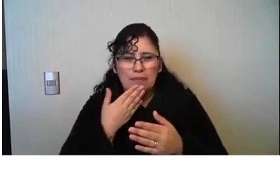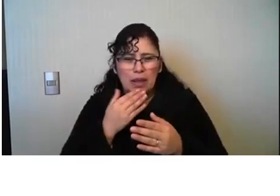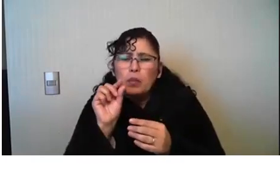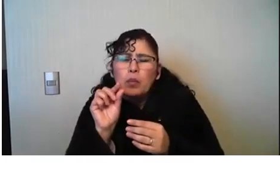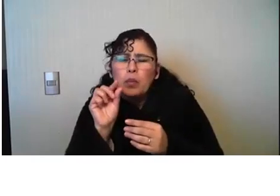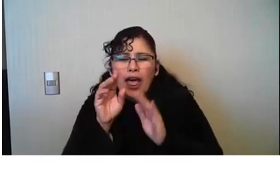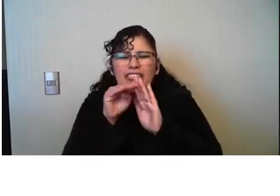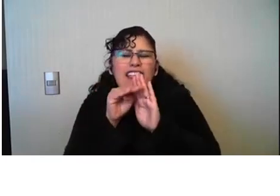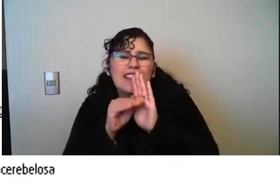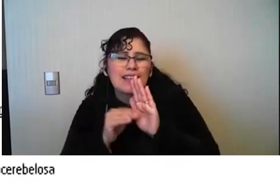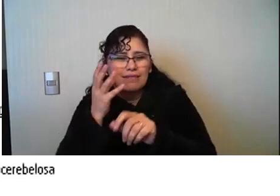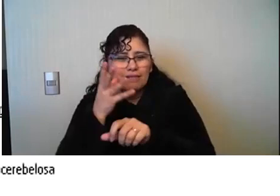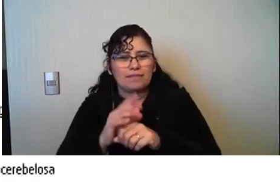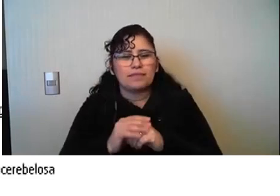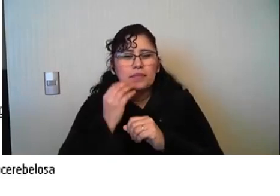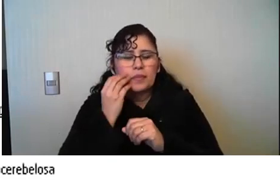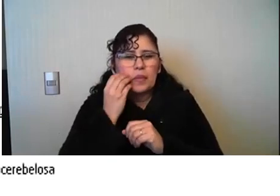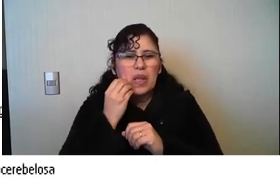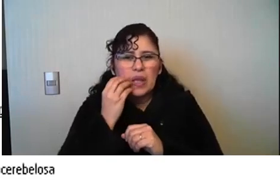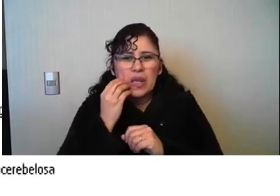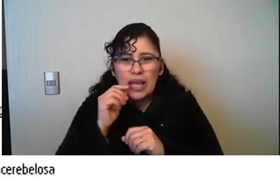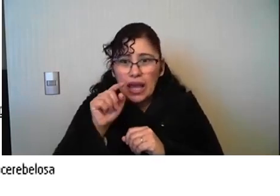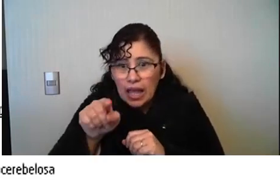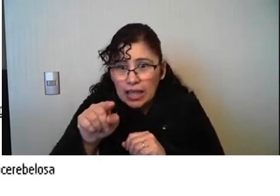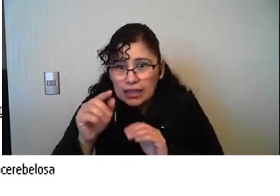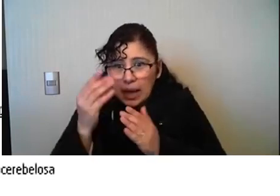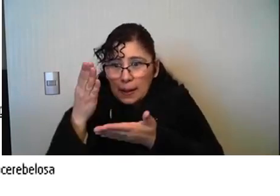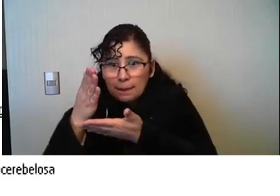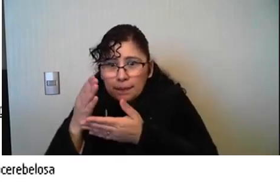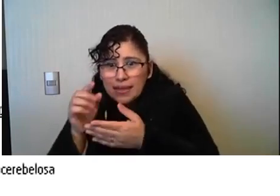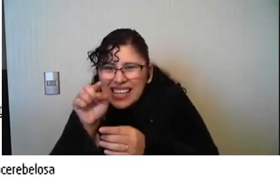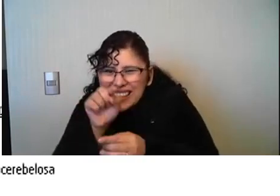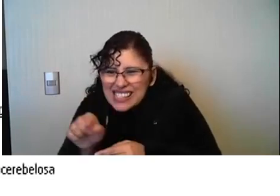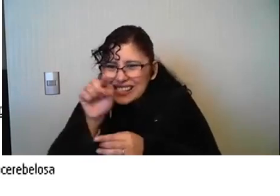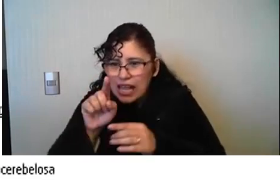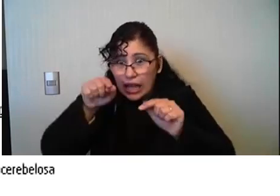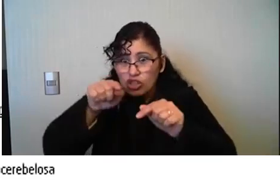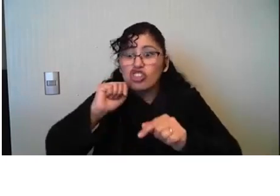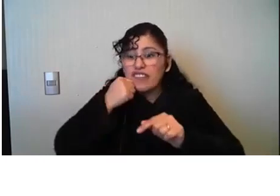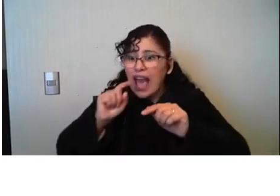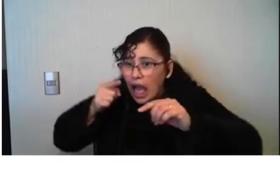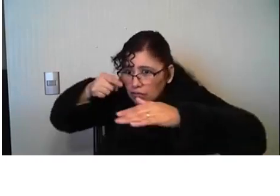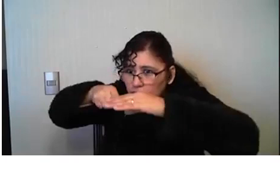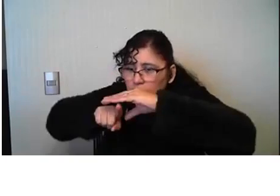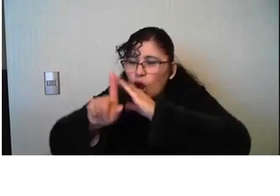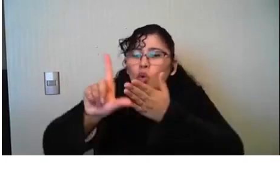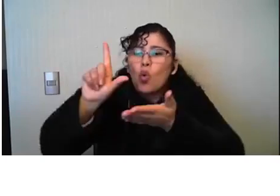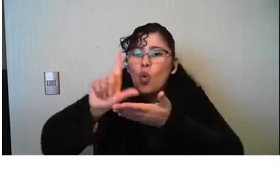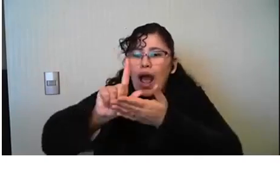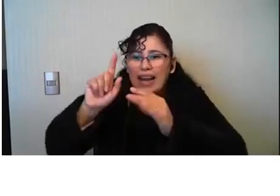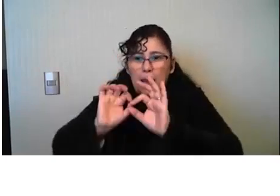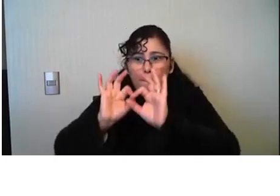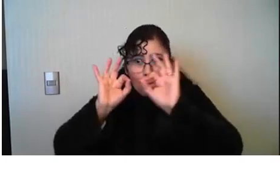Vamos a cambiarlo. Aquí está marcando estos círculos. Significa que esa es la entrada, ¿ya? Pero acá no nos